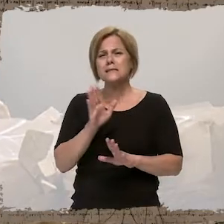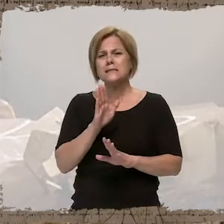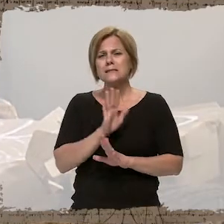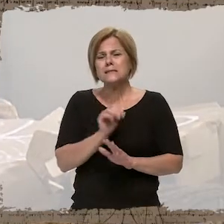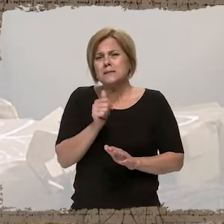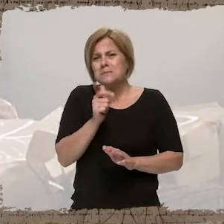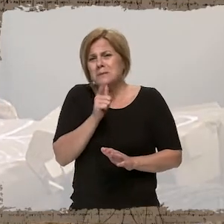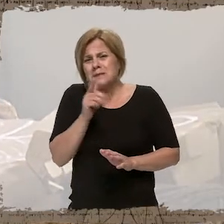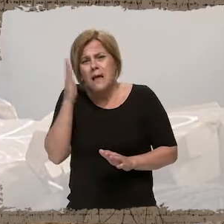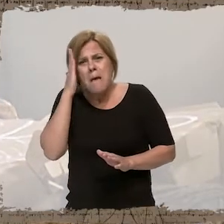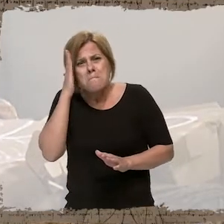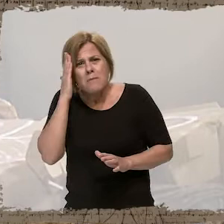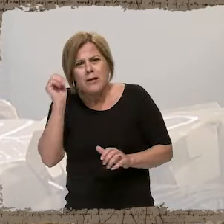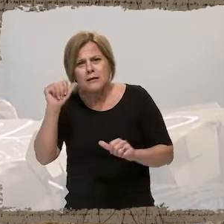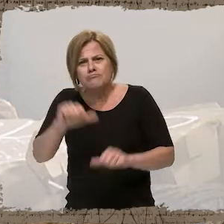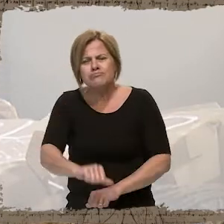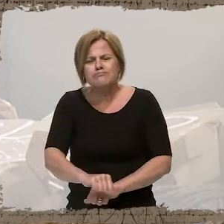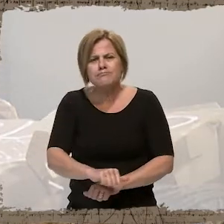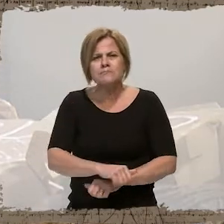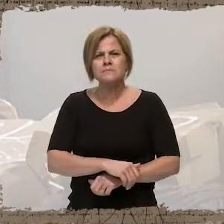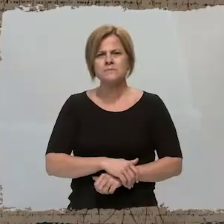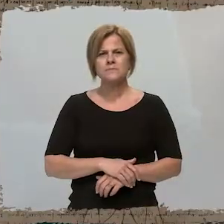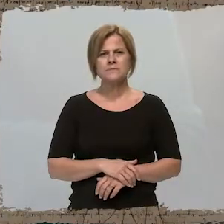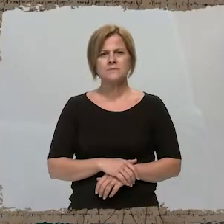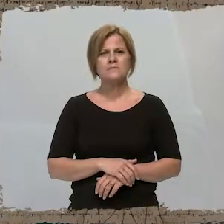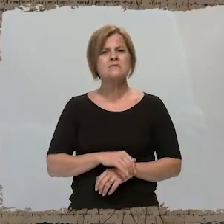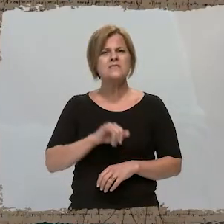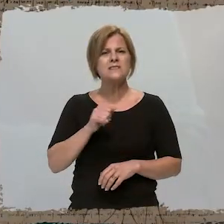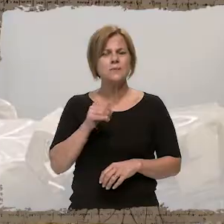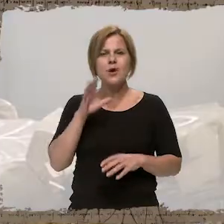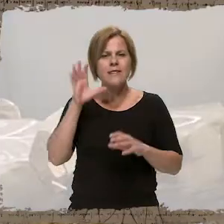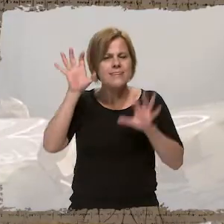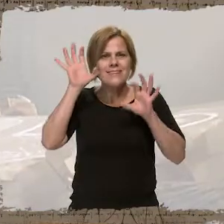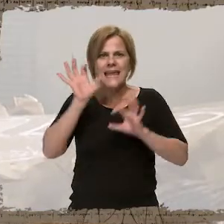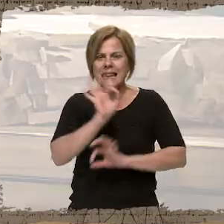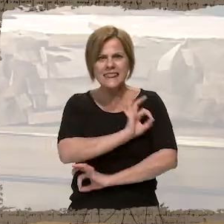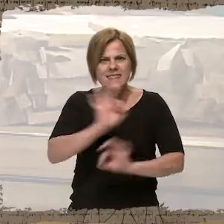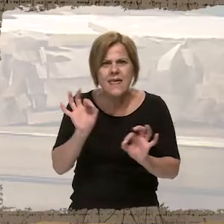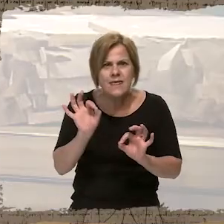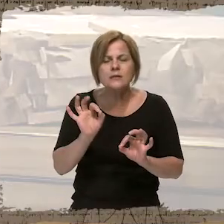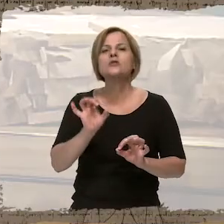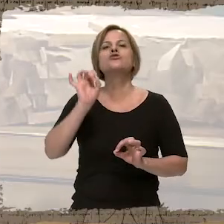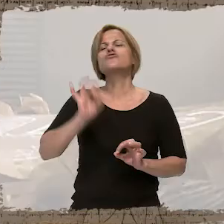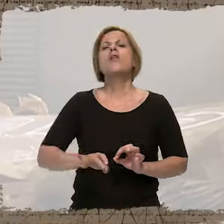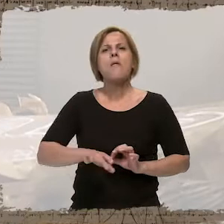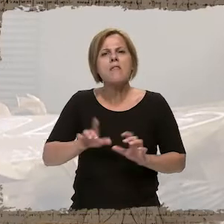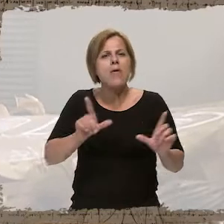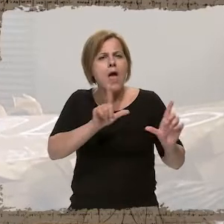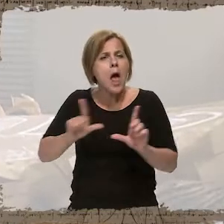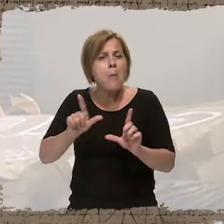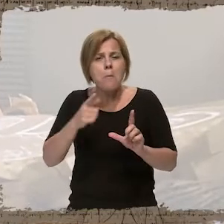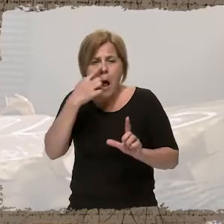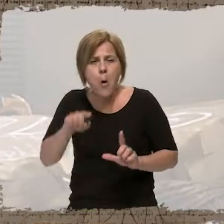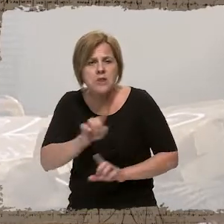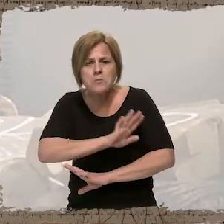que creo que perdí la memoria sin nada de nada ni nada solo me acuerdo de que este es el último